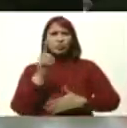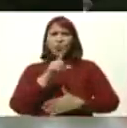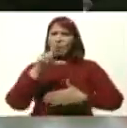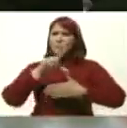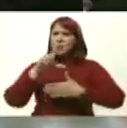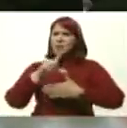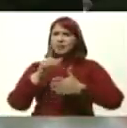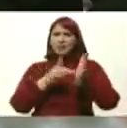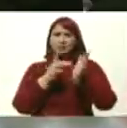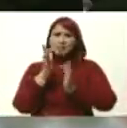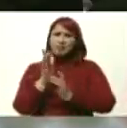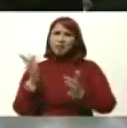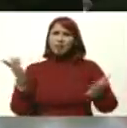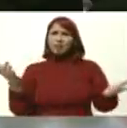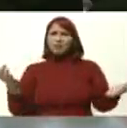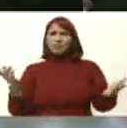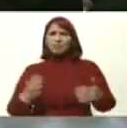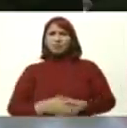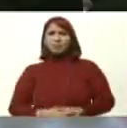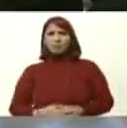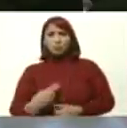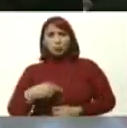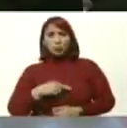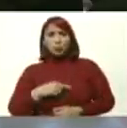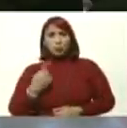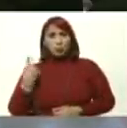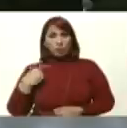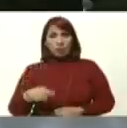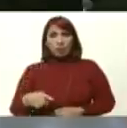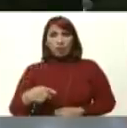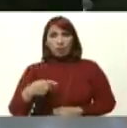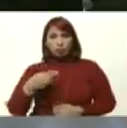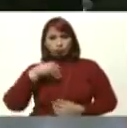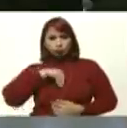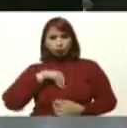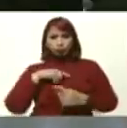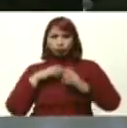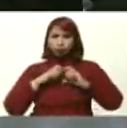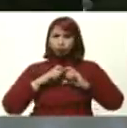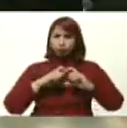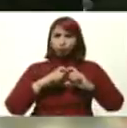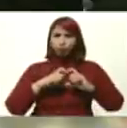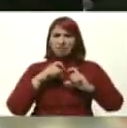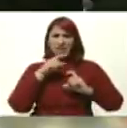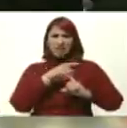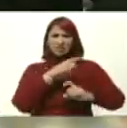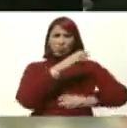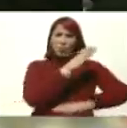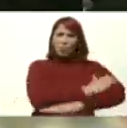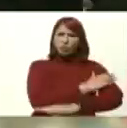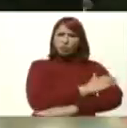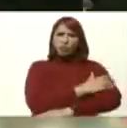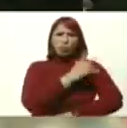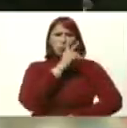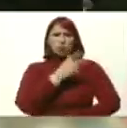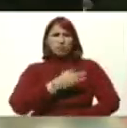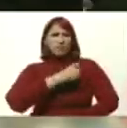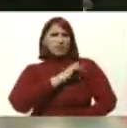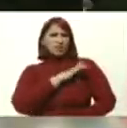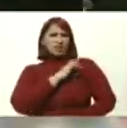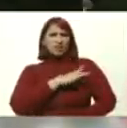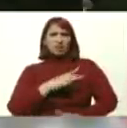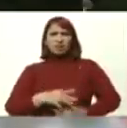Sur cristiana que llevamos en el corazón. Esa es la derecha pinochetista, xenófoba,